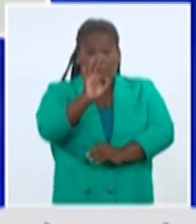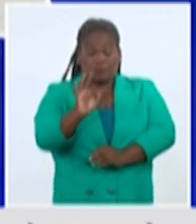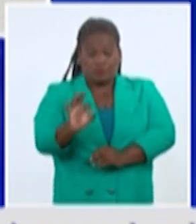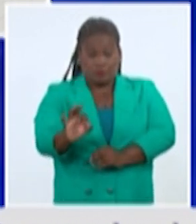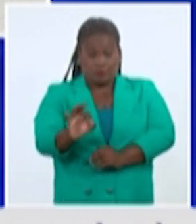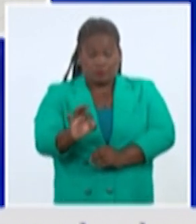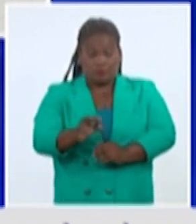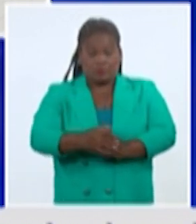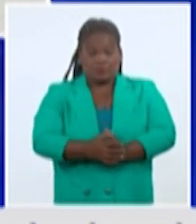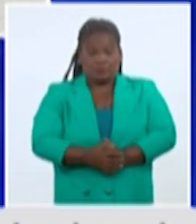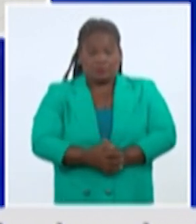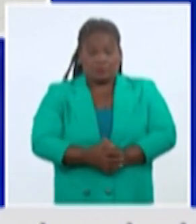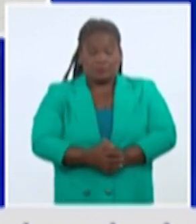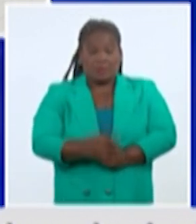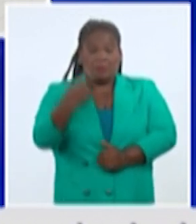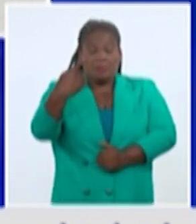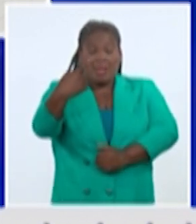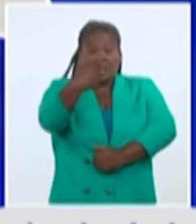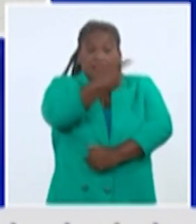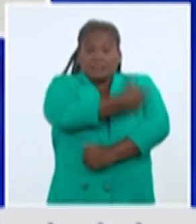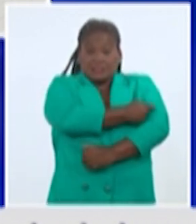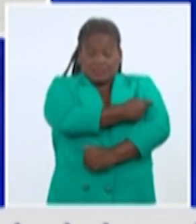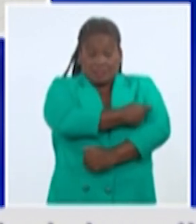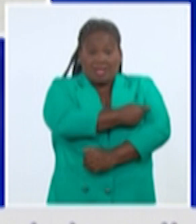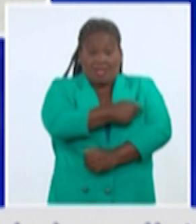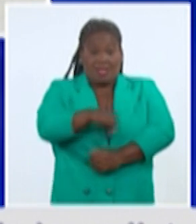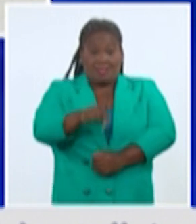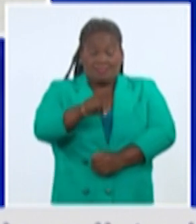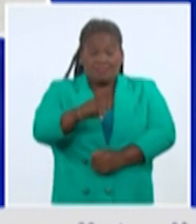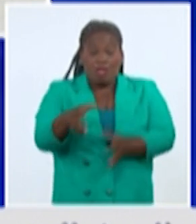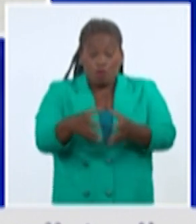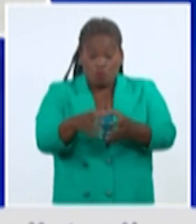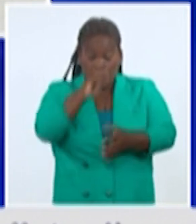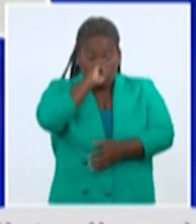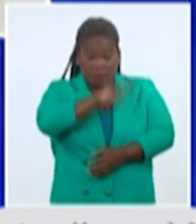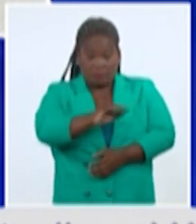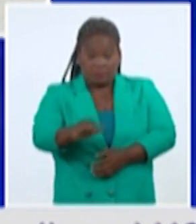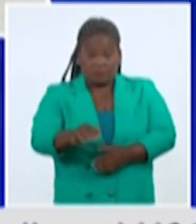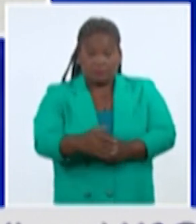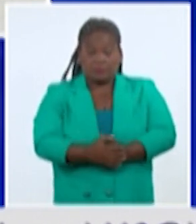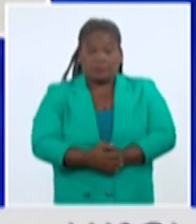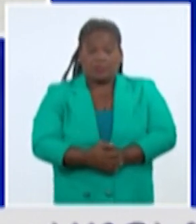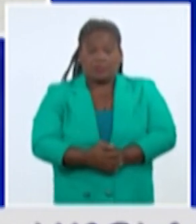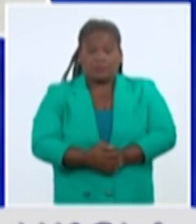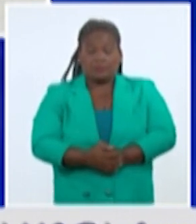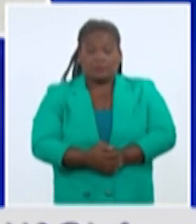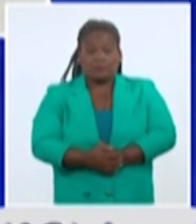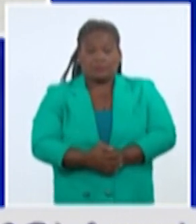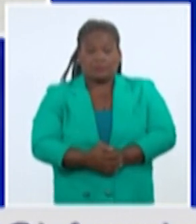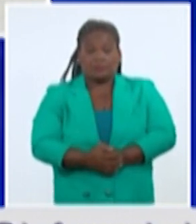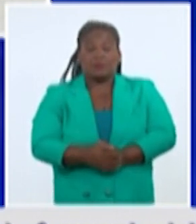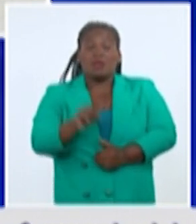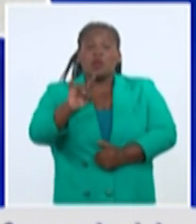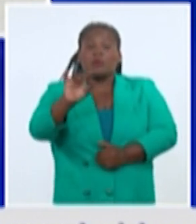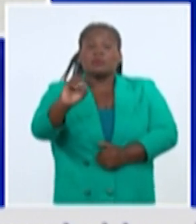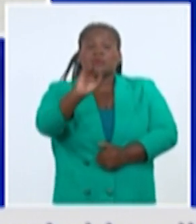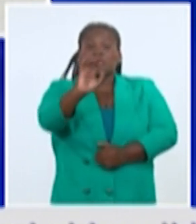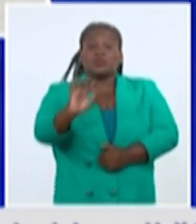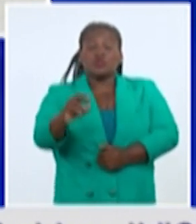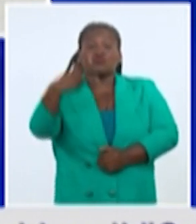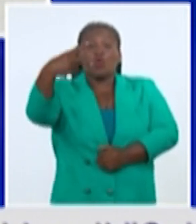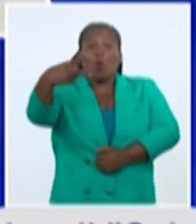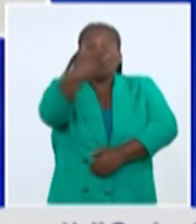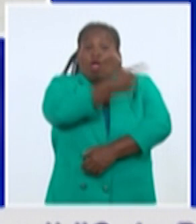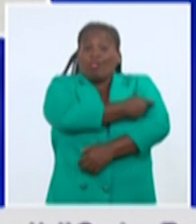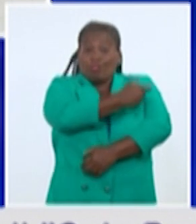en las primeras dosis de nuestra población pediátrica entre los 2 y los 18 años. A un 90% estamos en segunda dosis, que está en